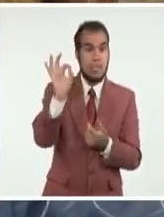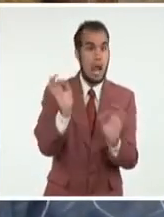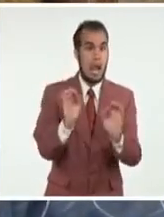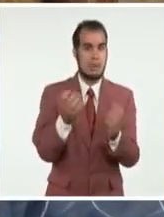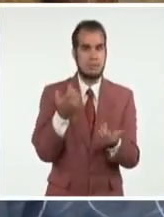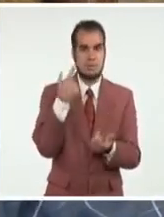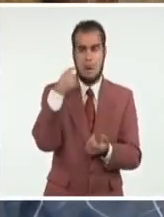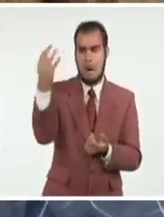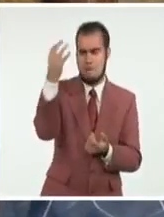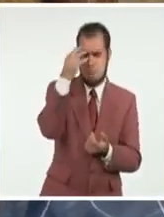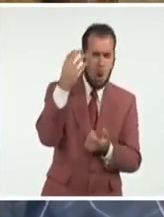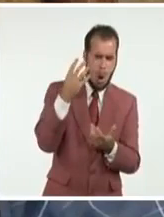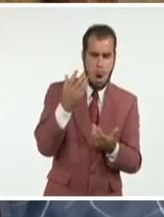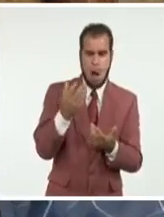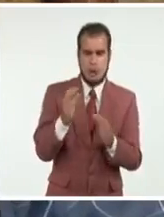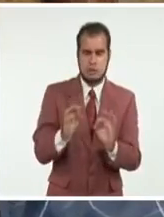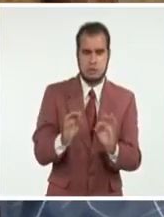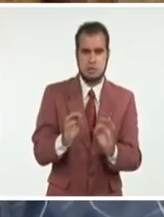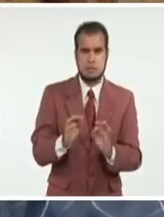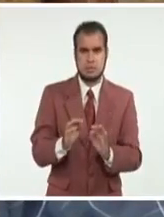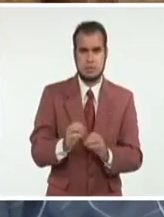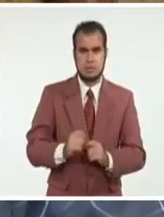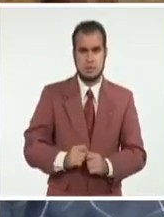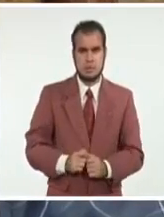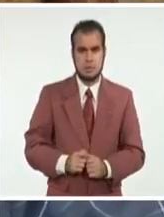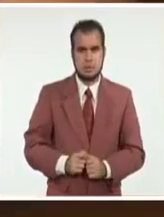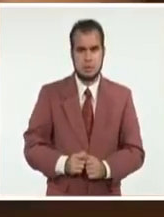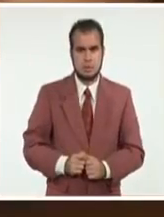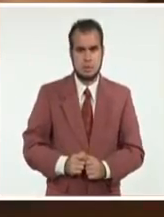que parece que no vi, y me cogió ahí